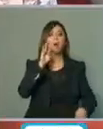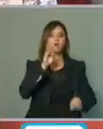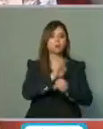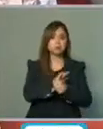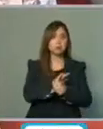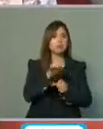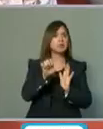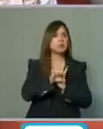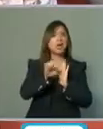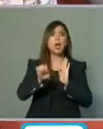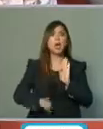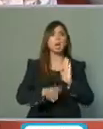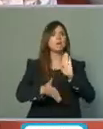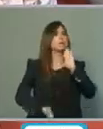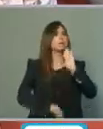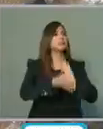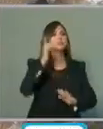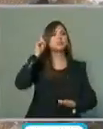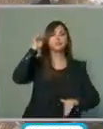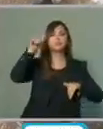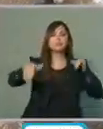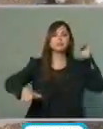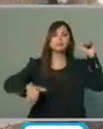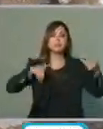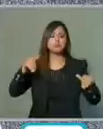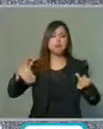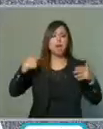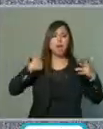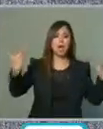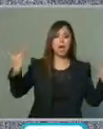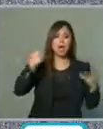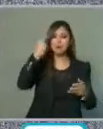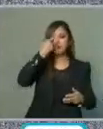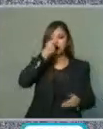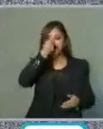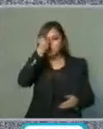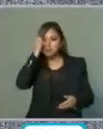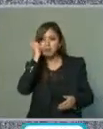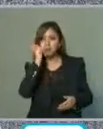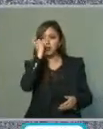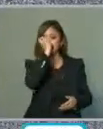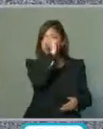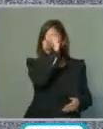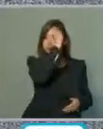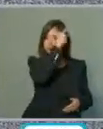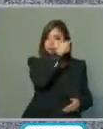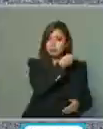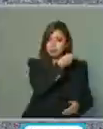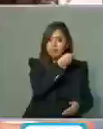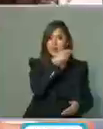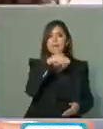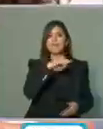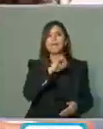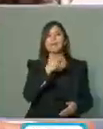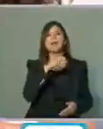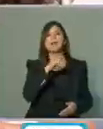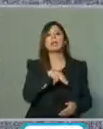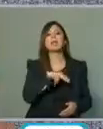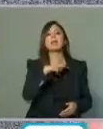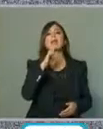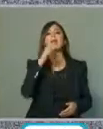vamos a la playa, Ya, shop. diseñamos nuestra ceja, ponemos Tattoo Brow de Maybelline New York, México,